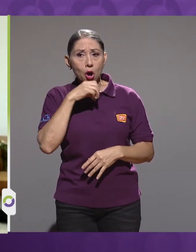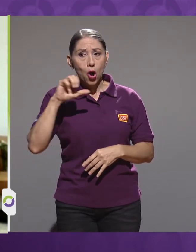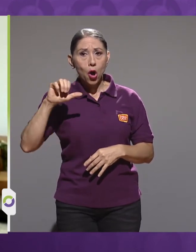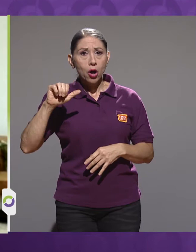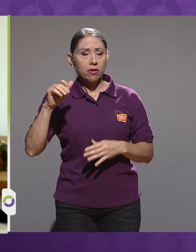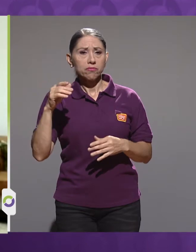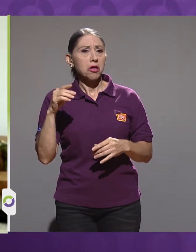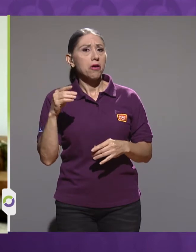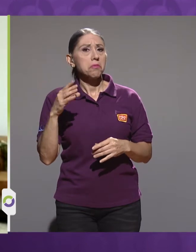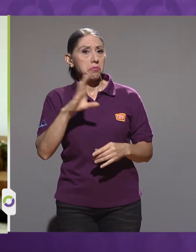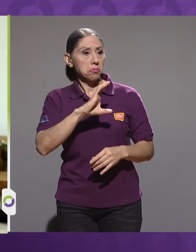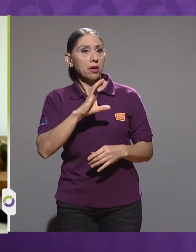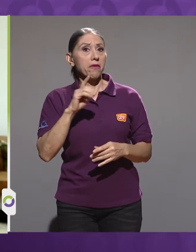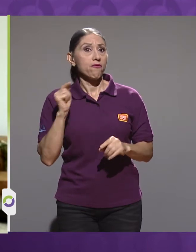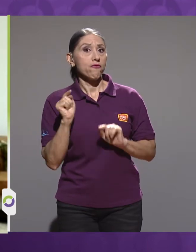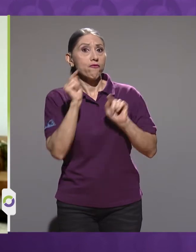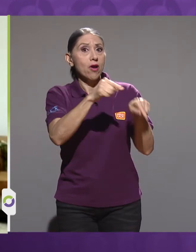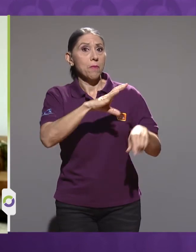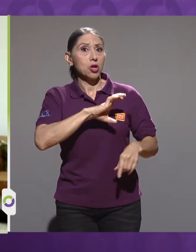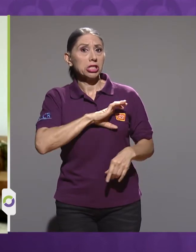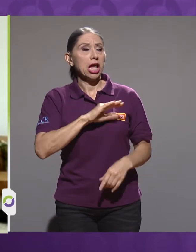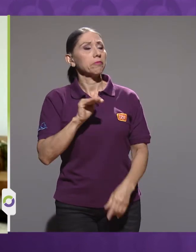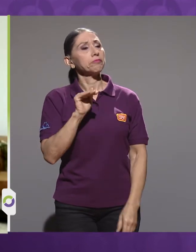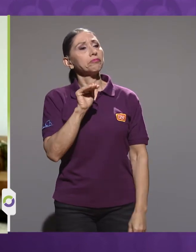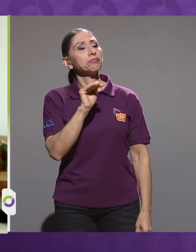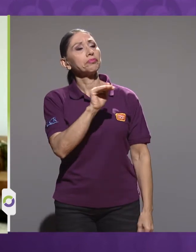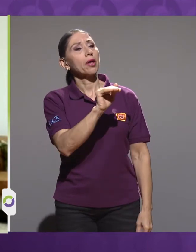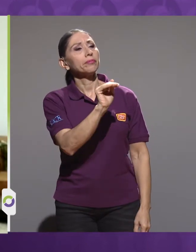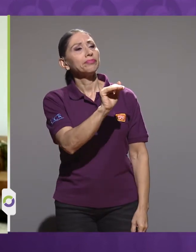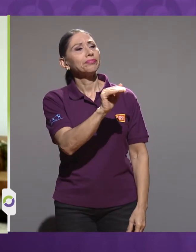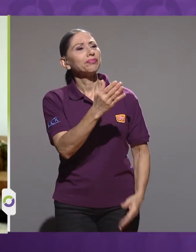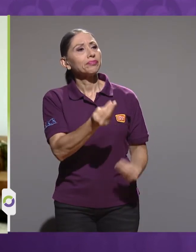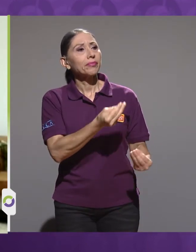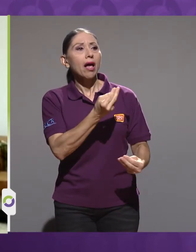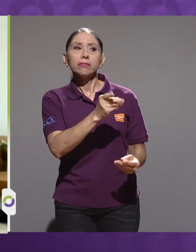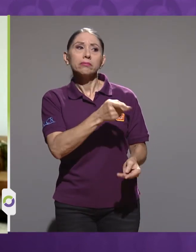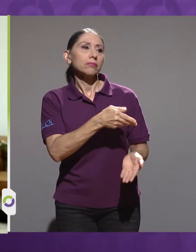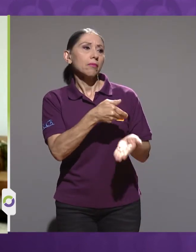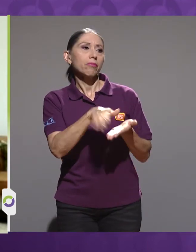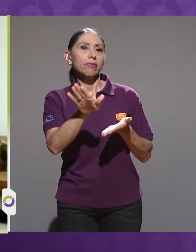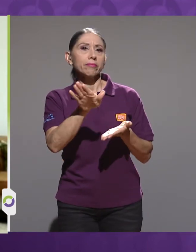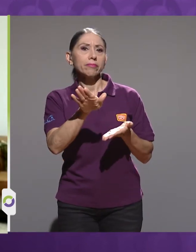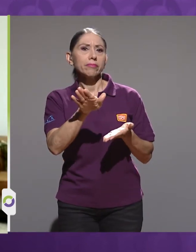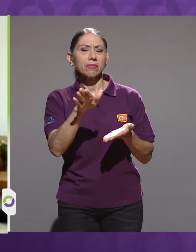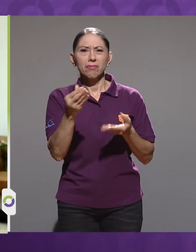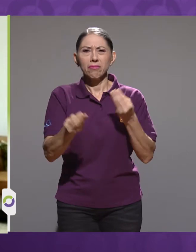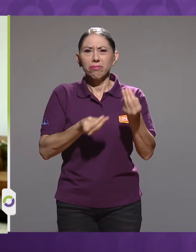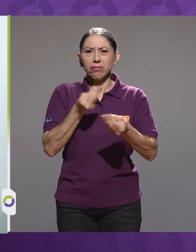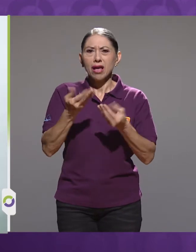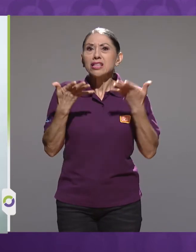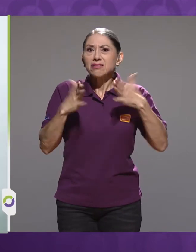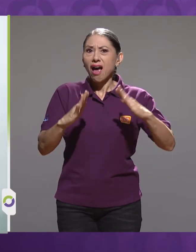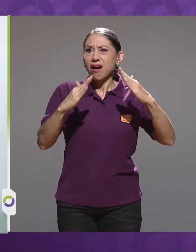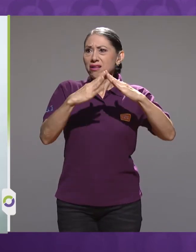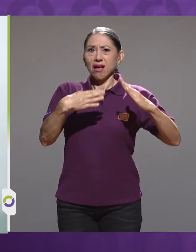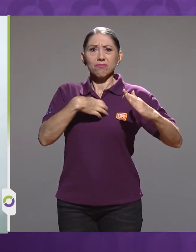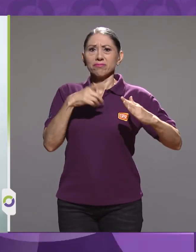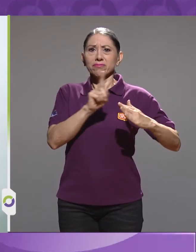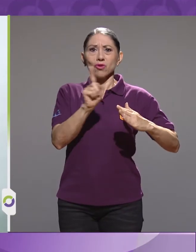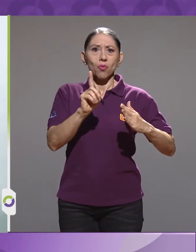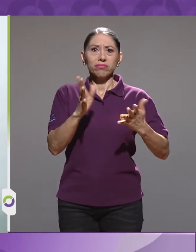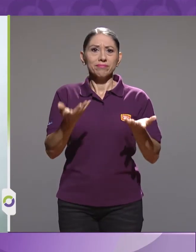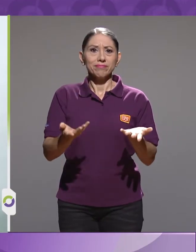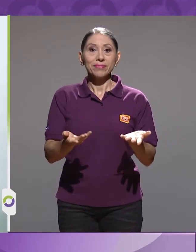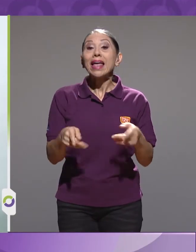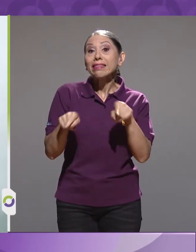y viene la policía todo a sacarlo, porque ya las propiedades y todo no eran de él. El quitarle